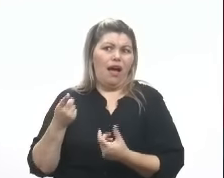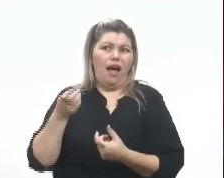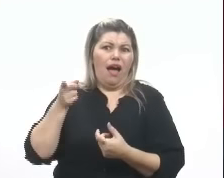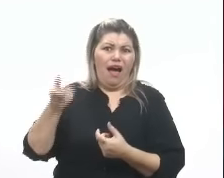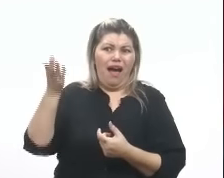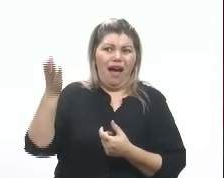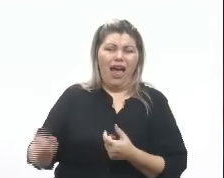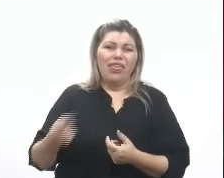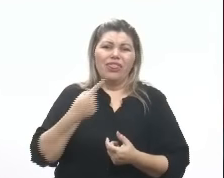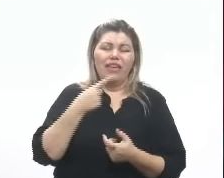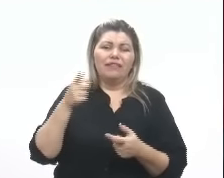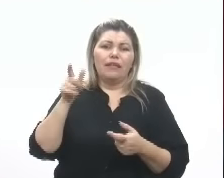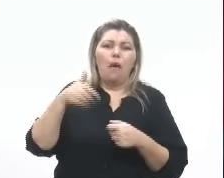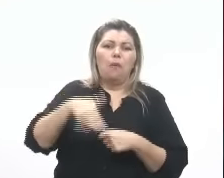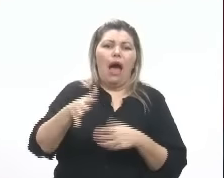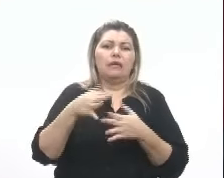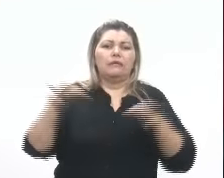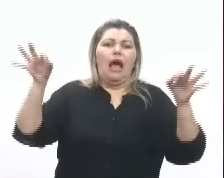siente Moisés.